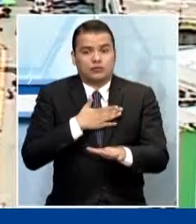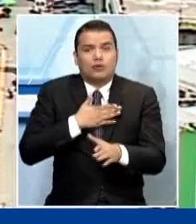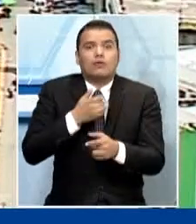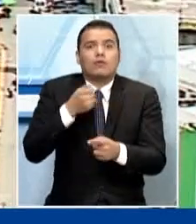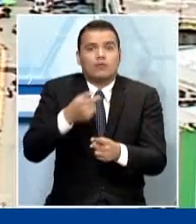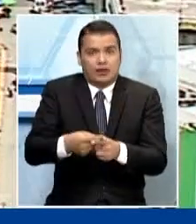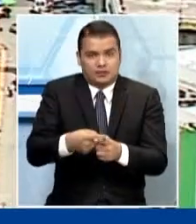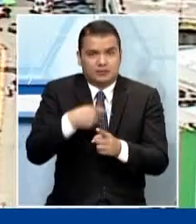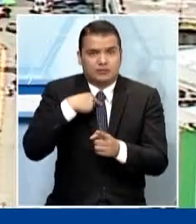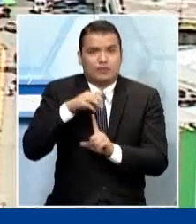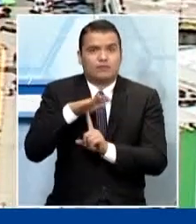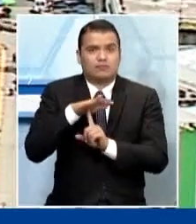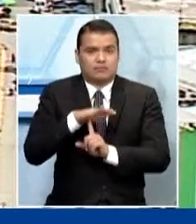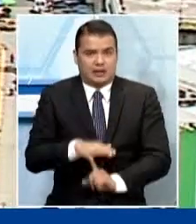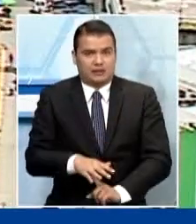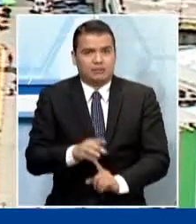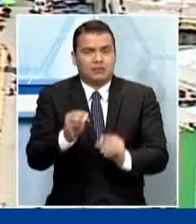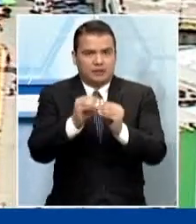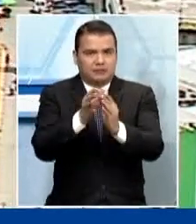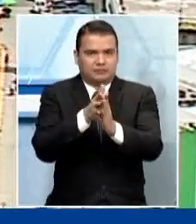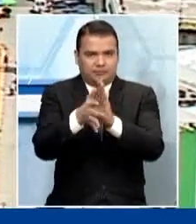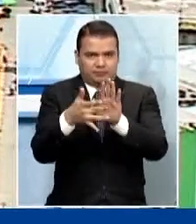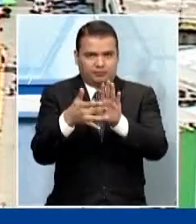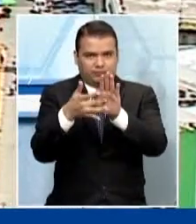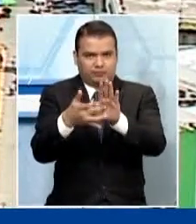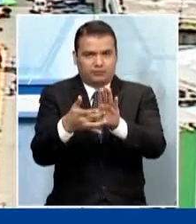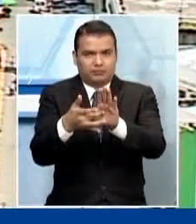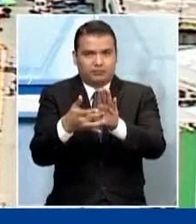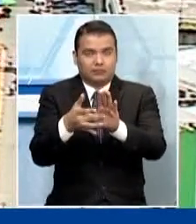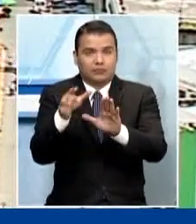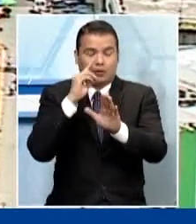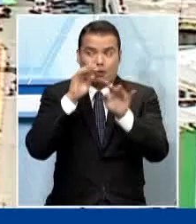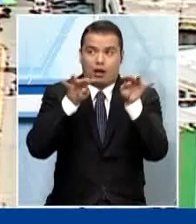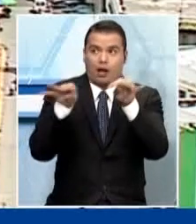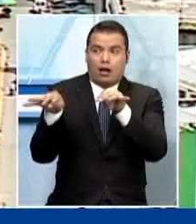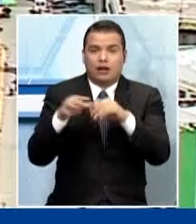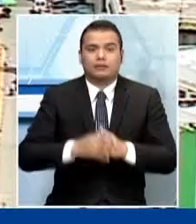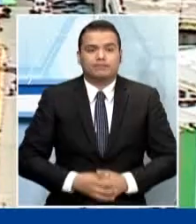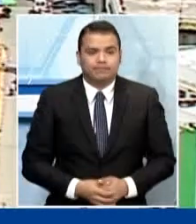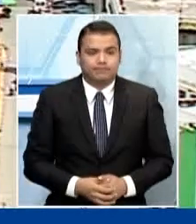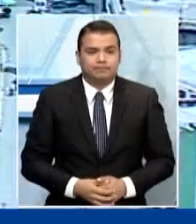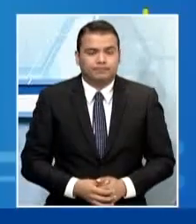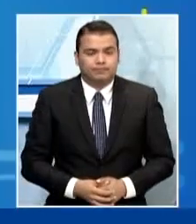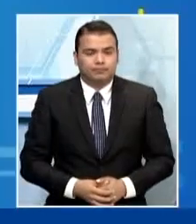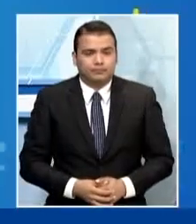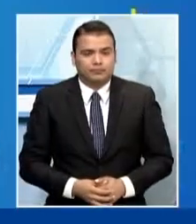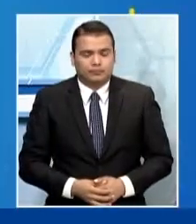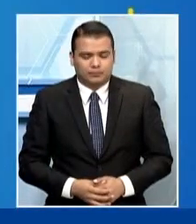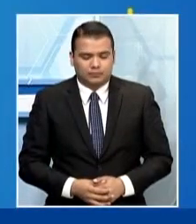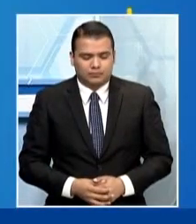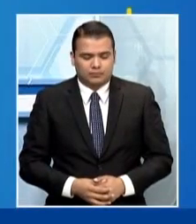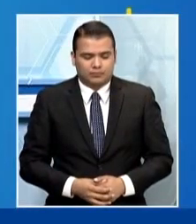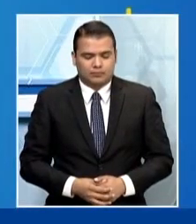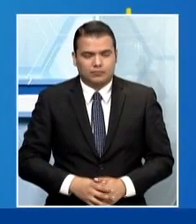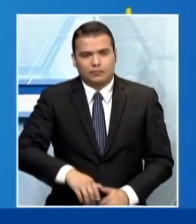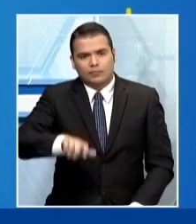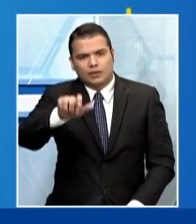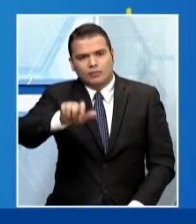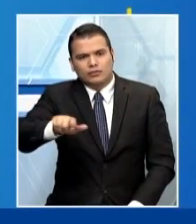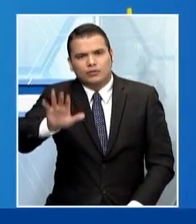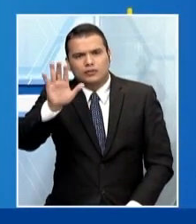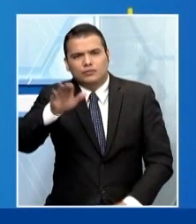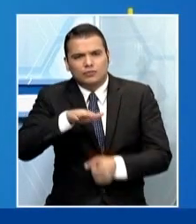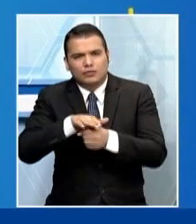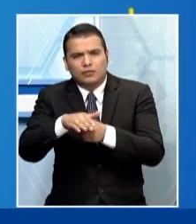víctima de la violencia y ha entregado unas declaraciones que en los últimos días le han dado la vuelta al mundo. La gente de Buenaventura está cansada de esta